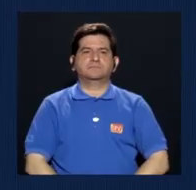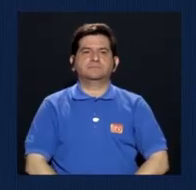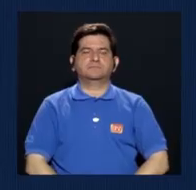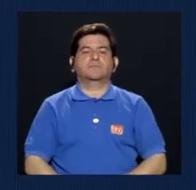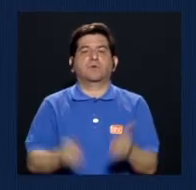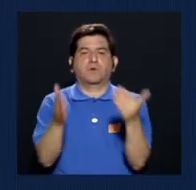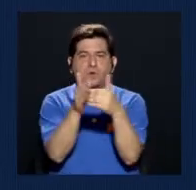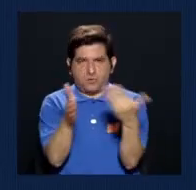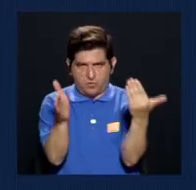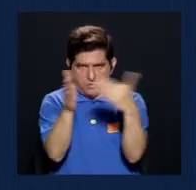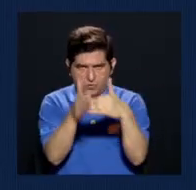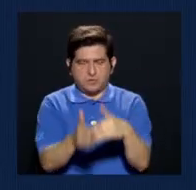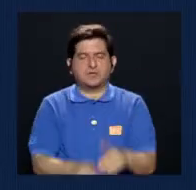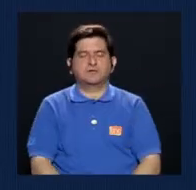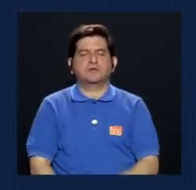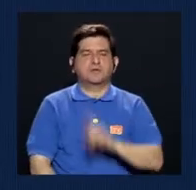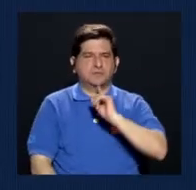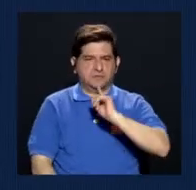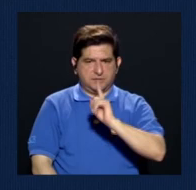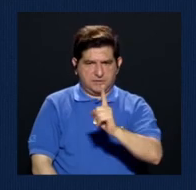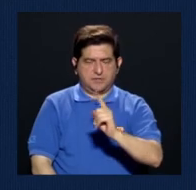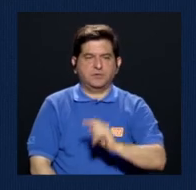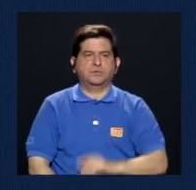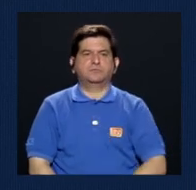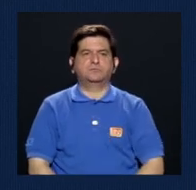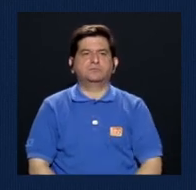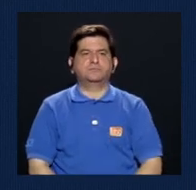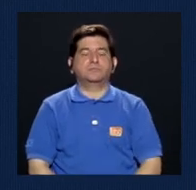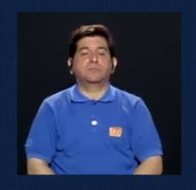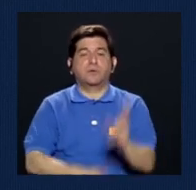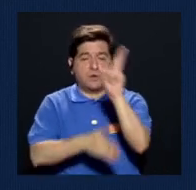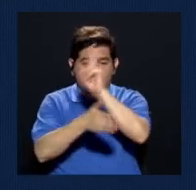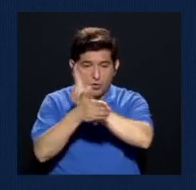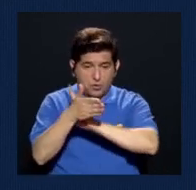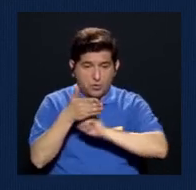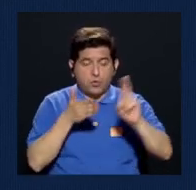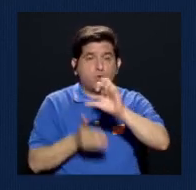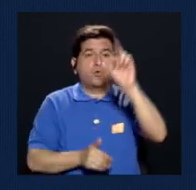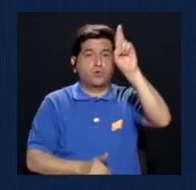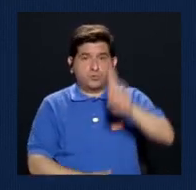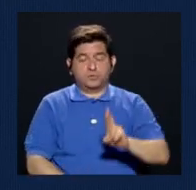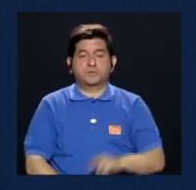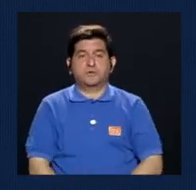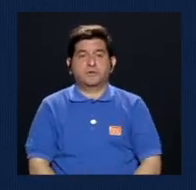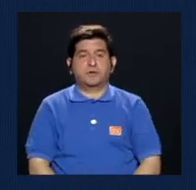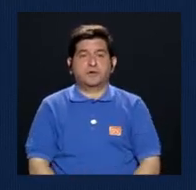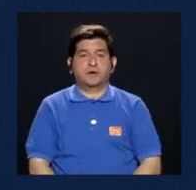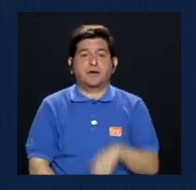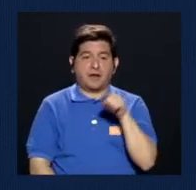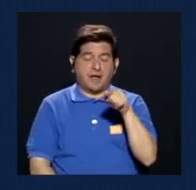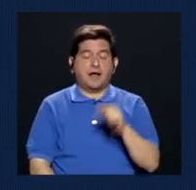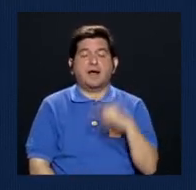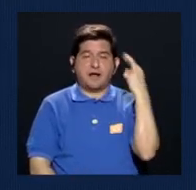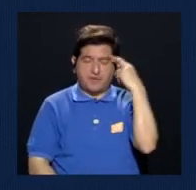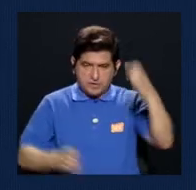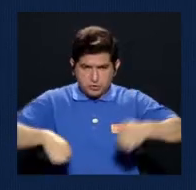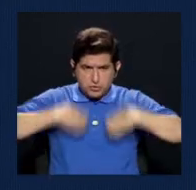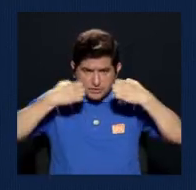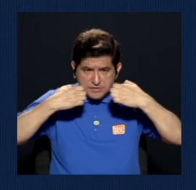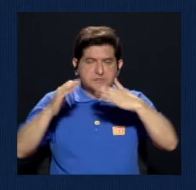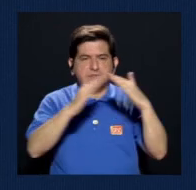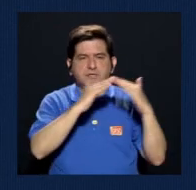Una vez más, repito que la Universidad de Costa Rica se debe al pueblo